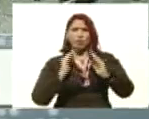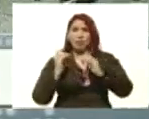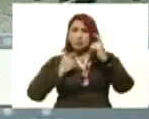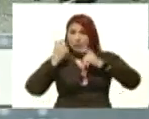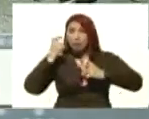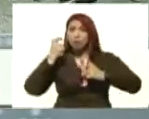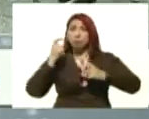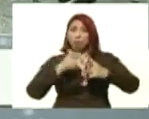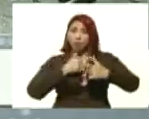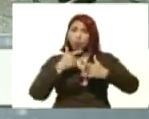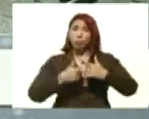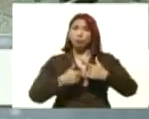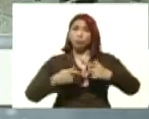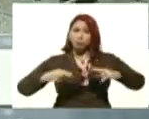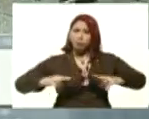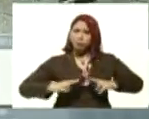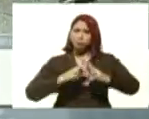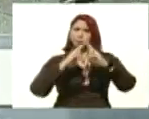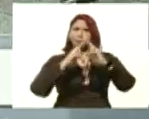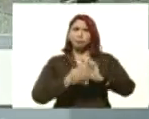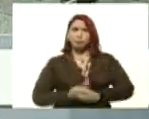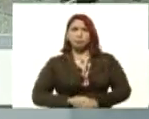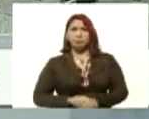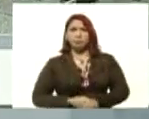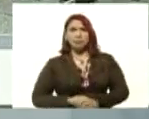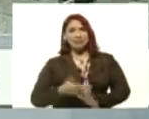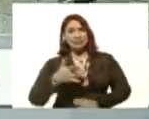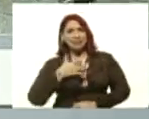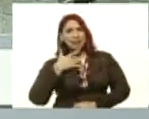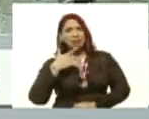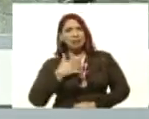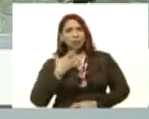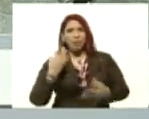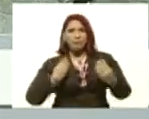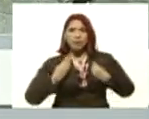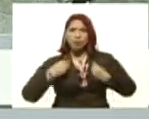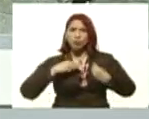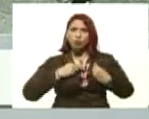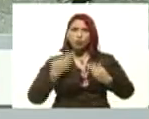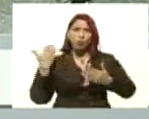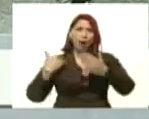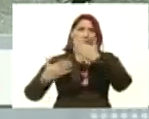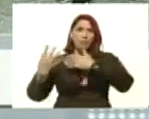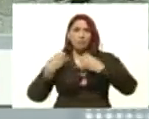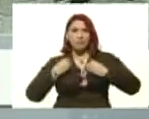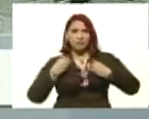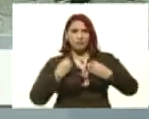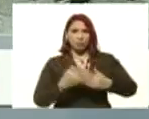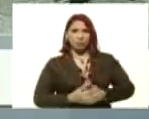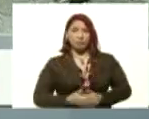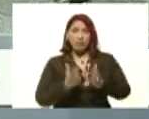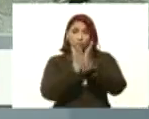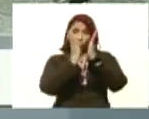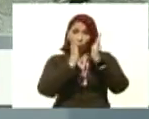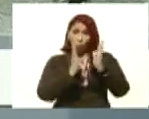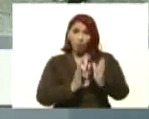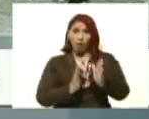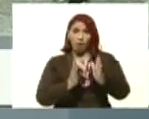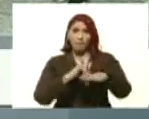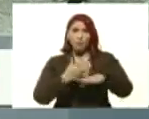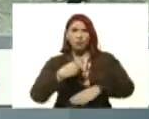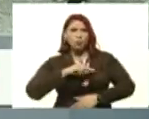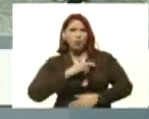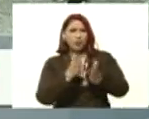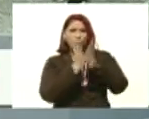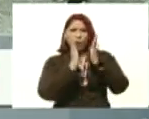entonces le encontramos sentido a la vida que habíamos tenido, a la escuela, porque nuestra